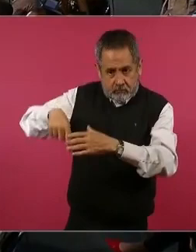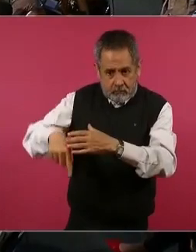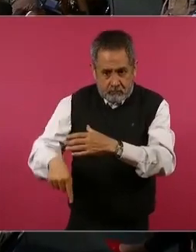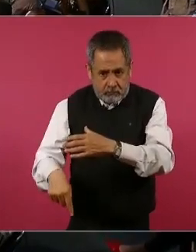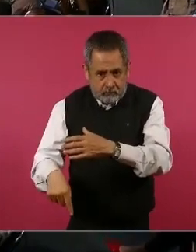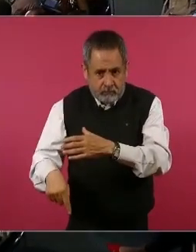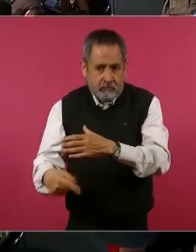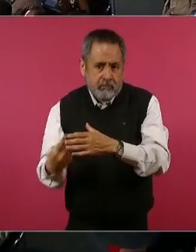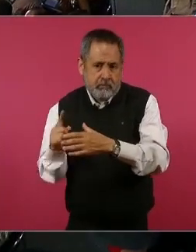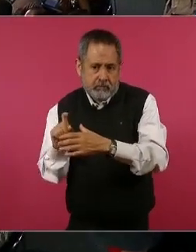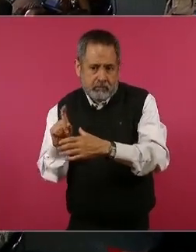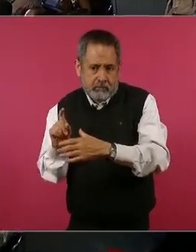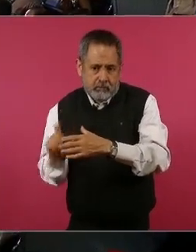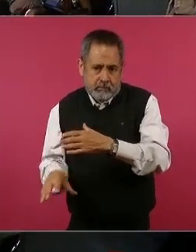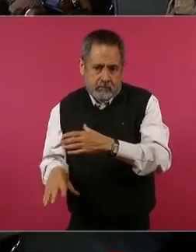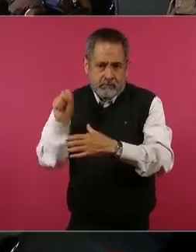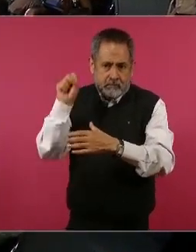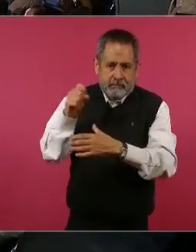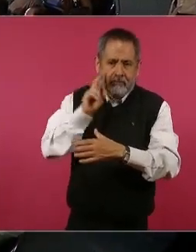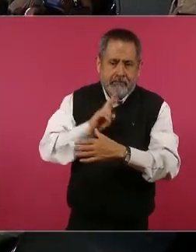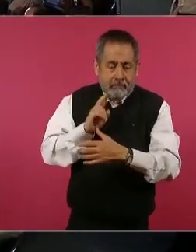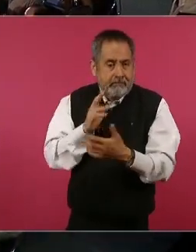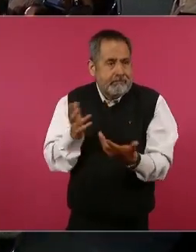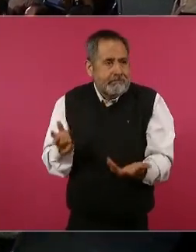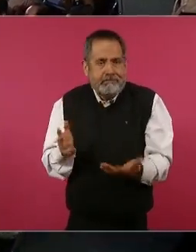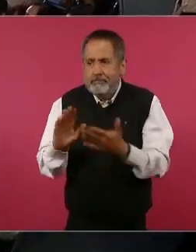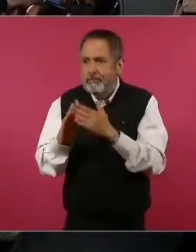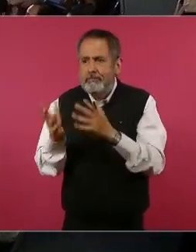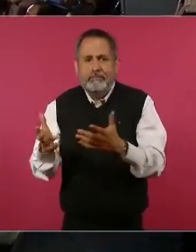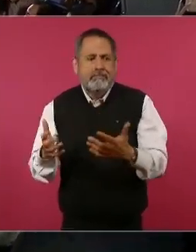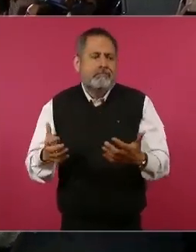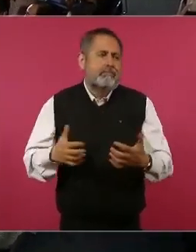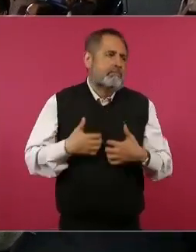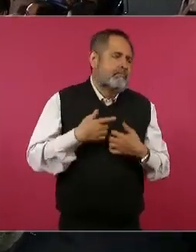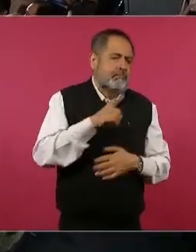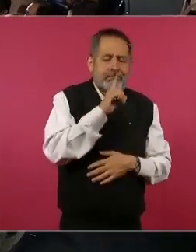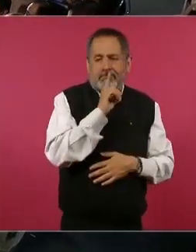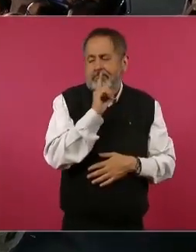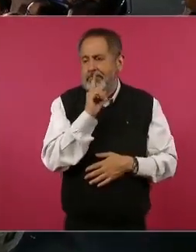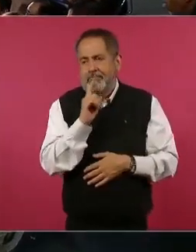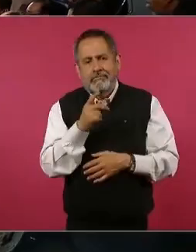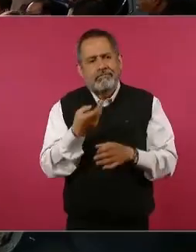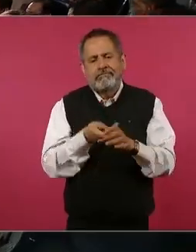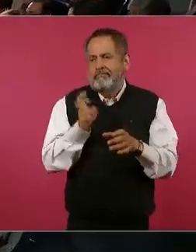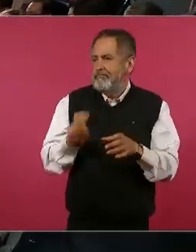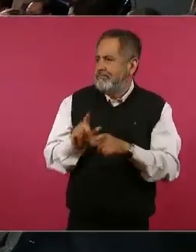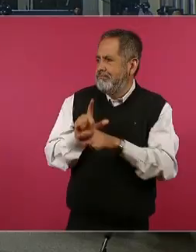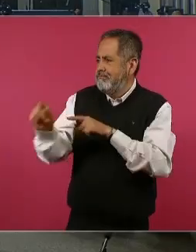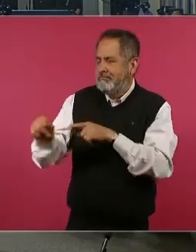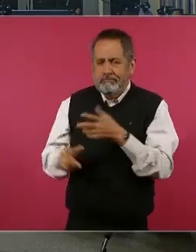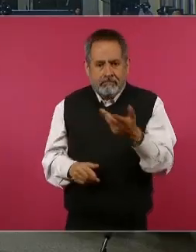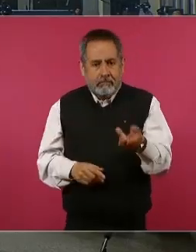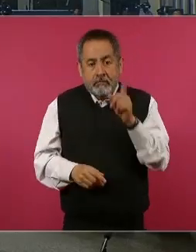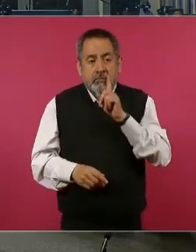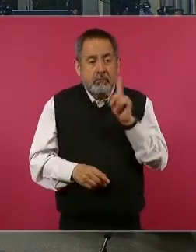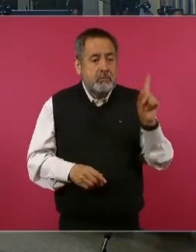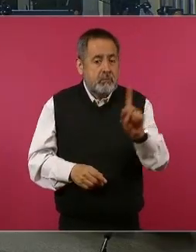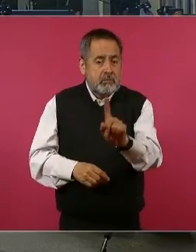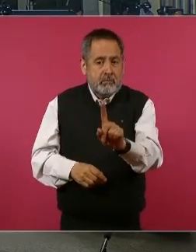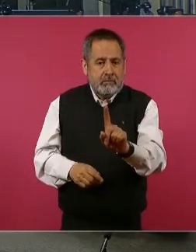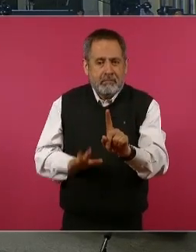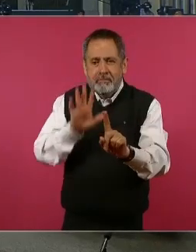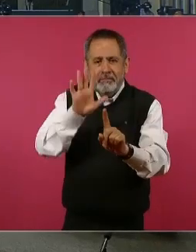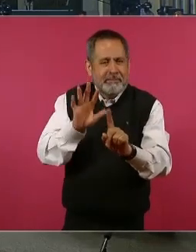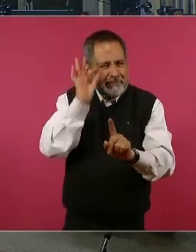es factible. Y la comunidad, pues lo único que hizo fue levantarse, irse y dejar a la autoridad, a una chica, hasta parecía el